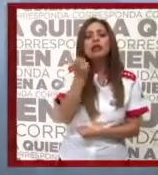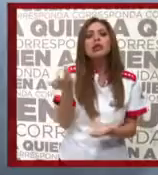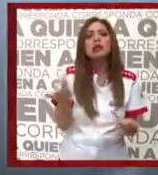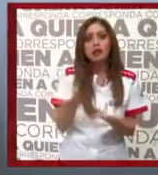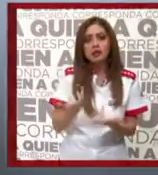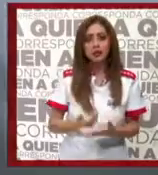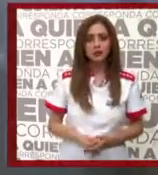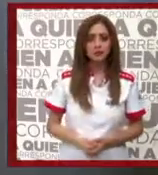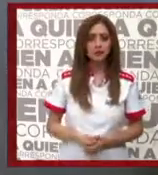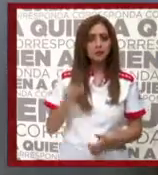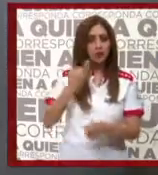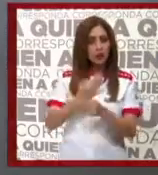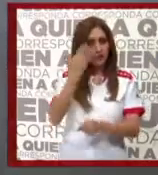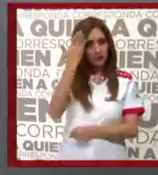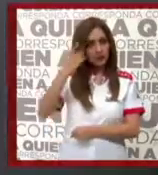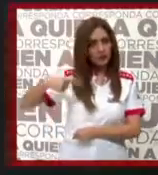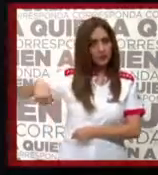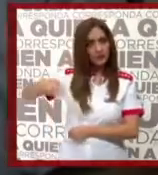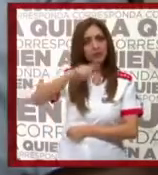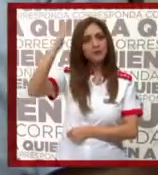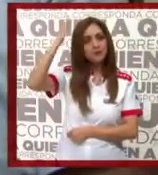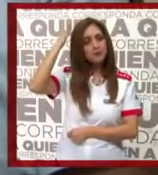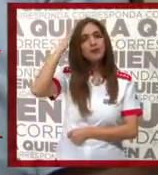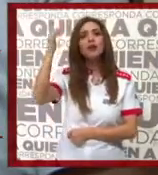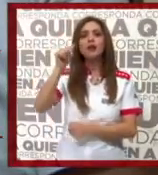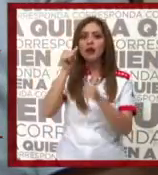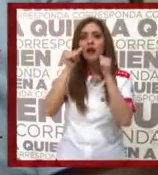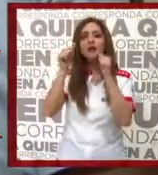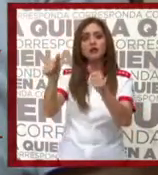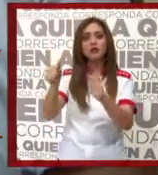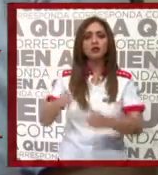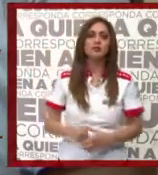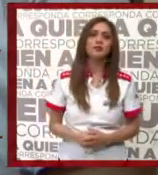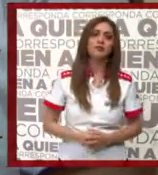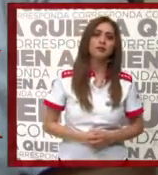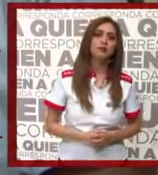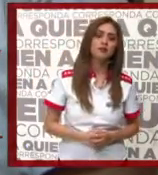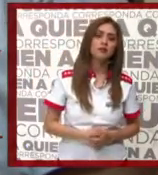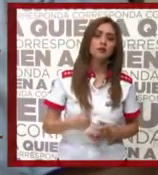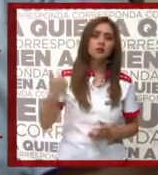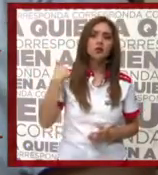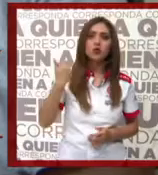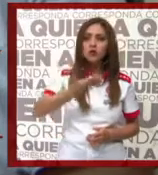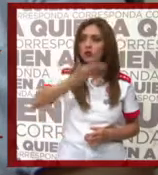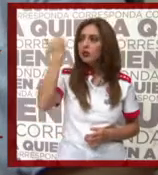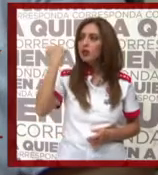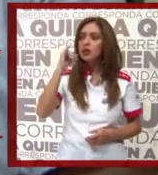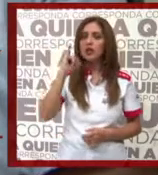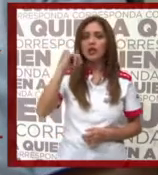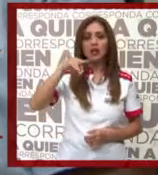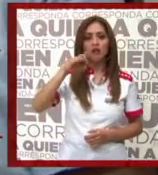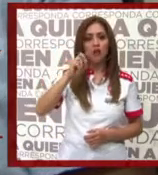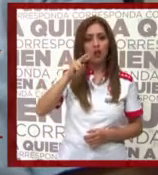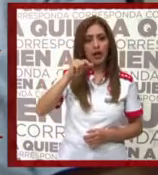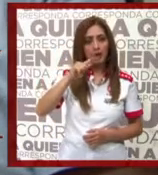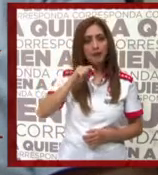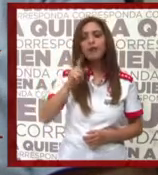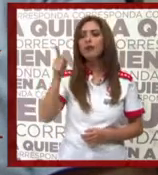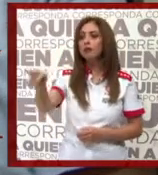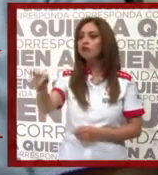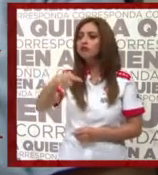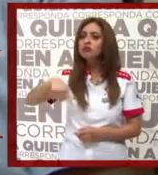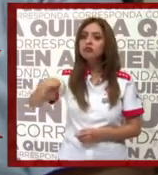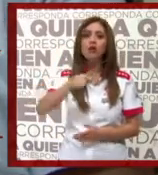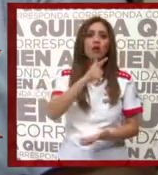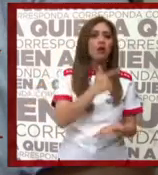lo que pide una respuesta de las autoridades. Y que por favor Infonavit, no sé si por medio de ustedes, del señor Garralda, no